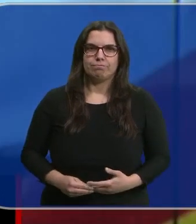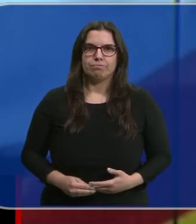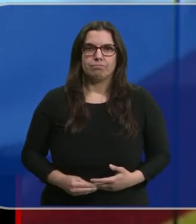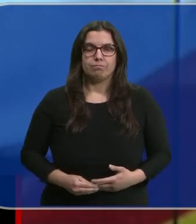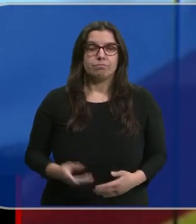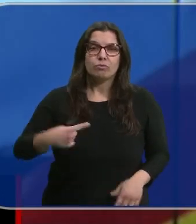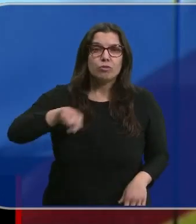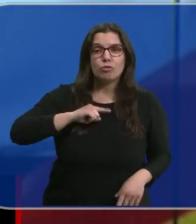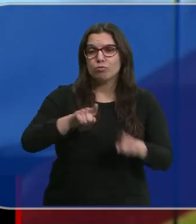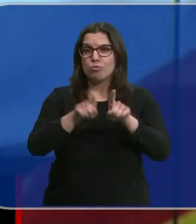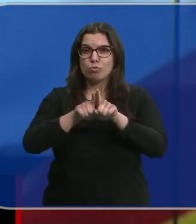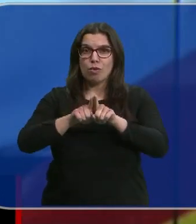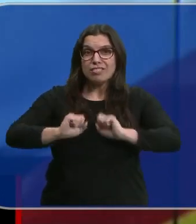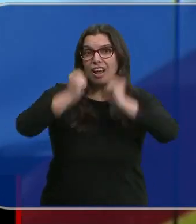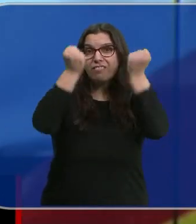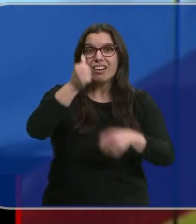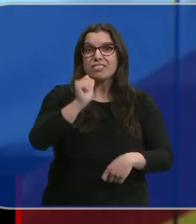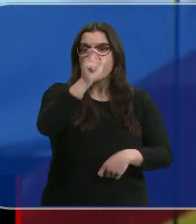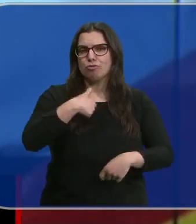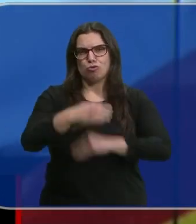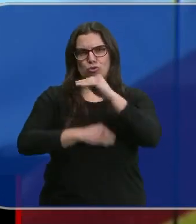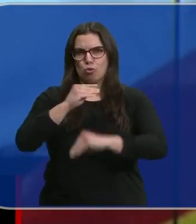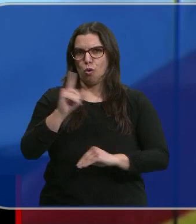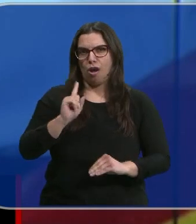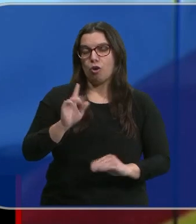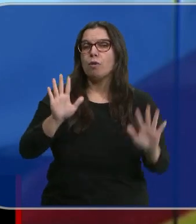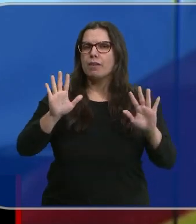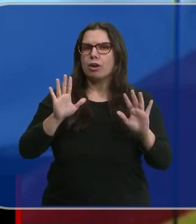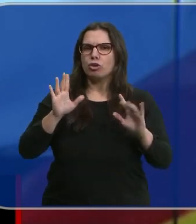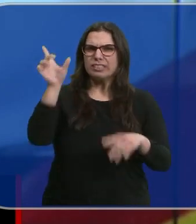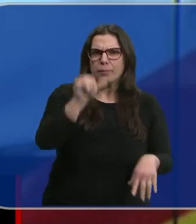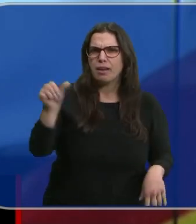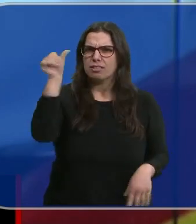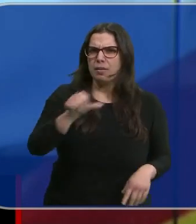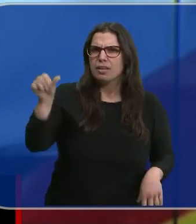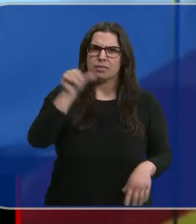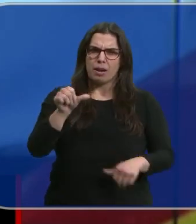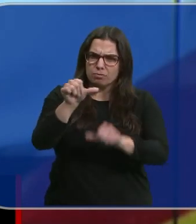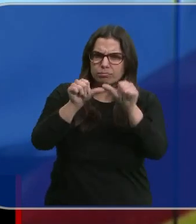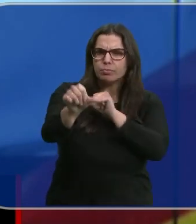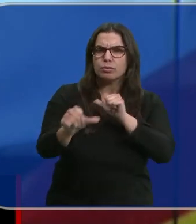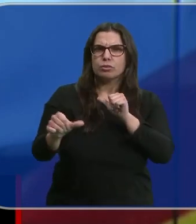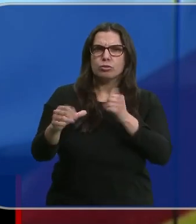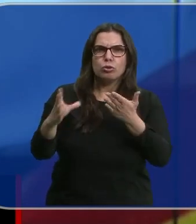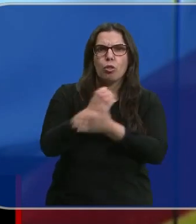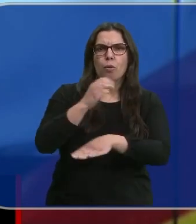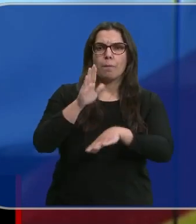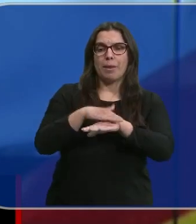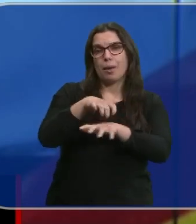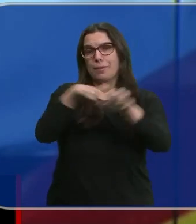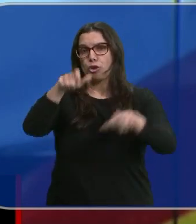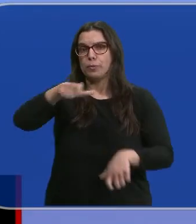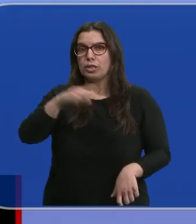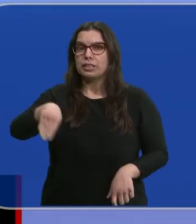No acudiré al rescate de Sánchez, pero sí estaré todas las semanas para favorecer a la mayoría de